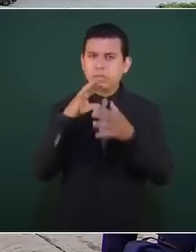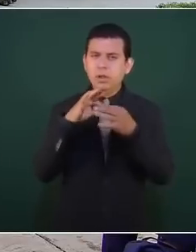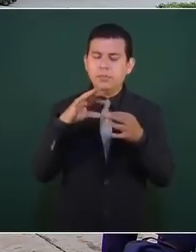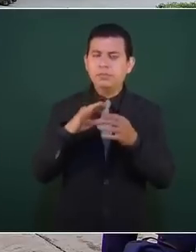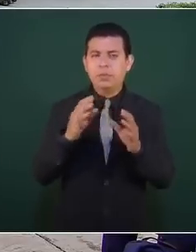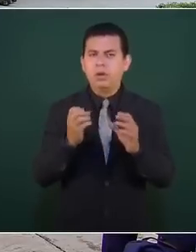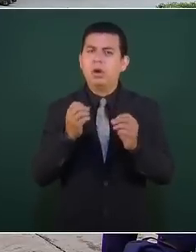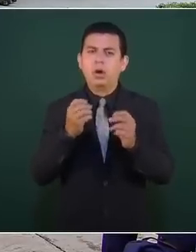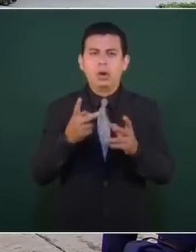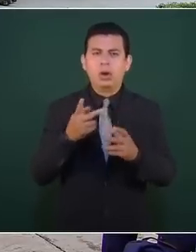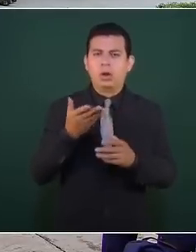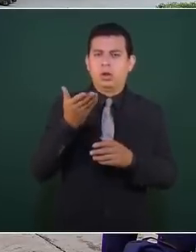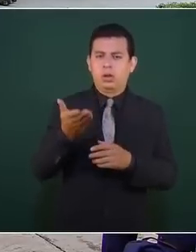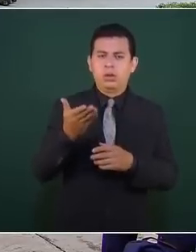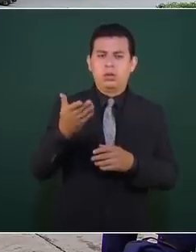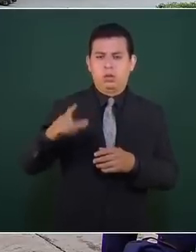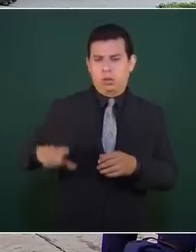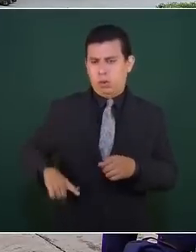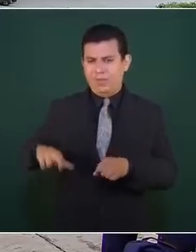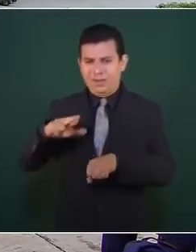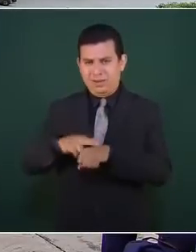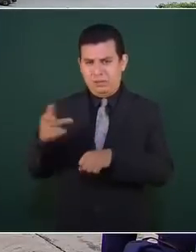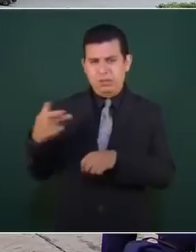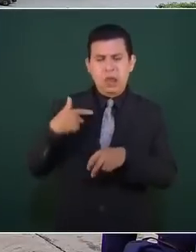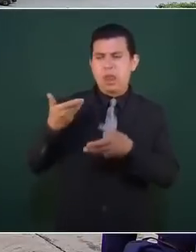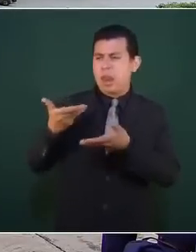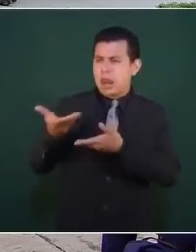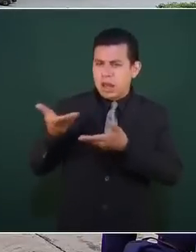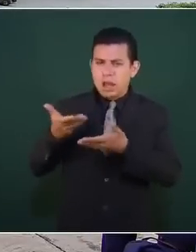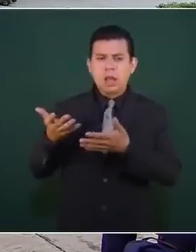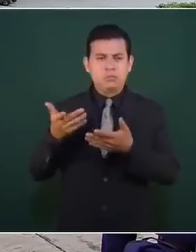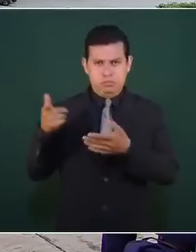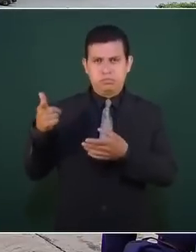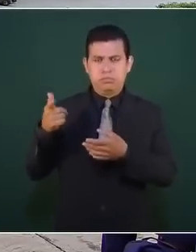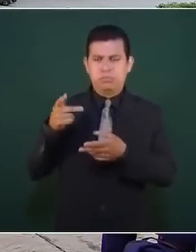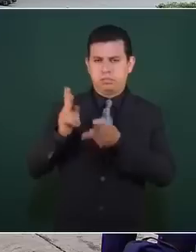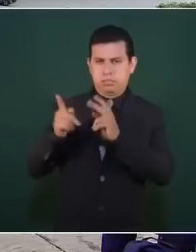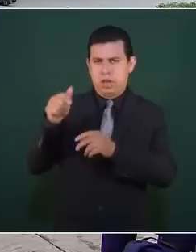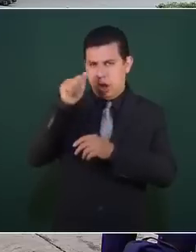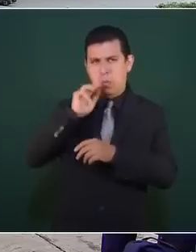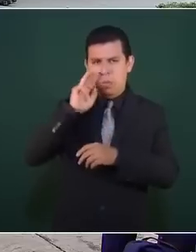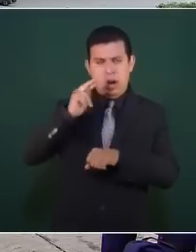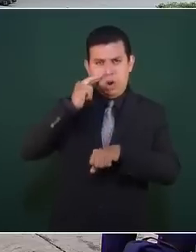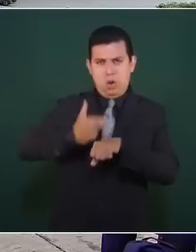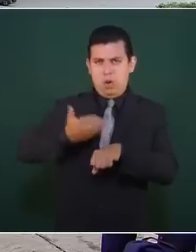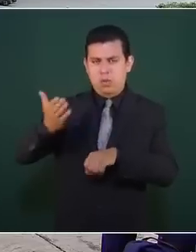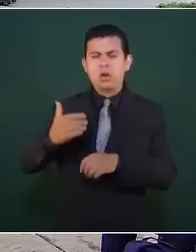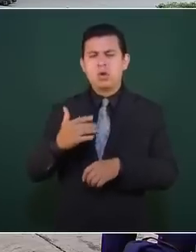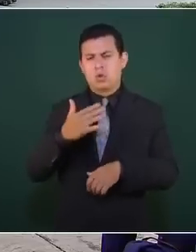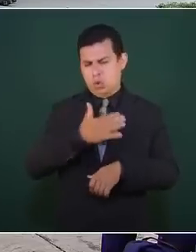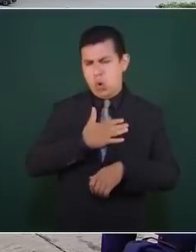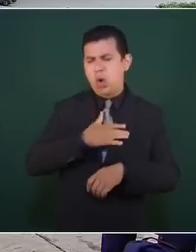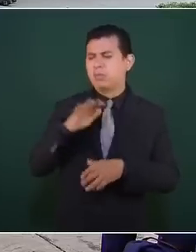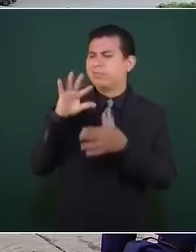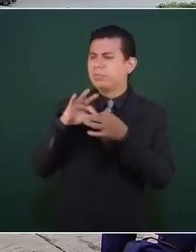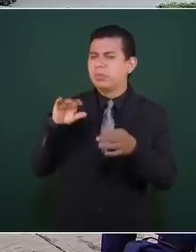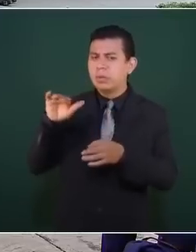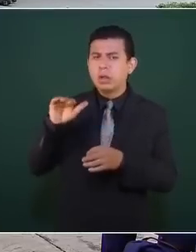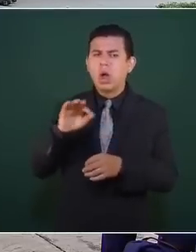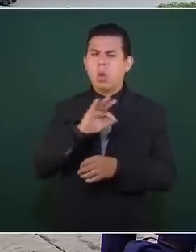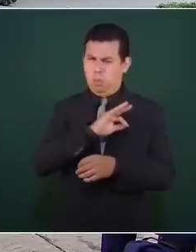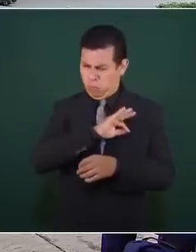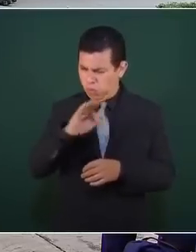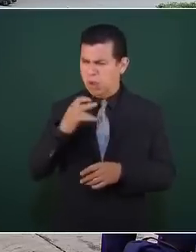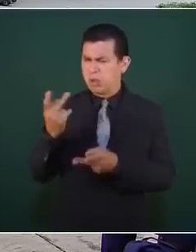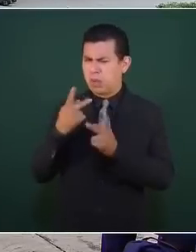Aquí con el señor gobernador de Oaxaca, Alejandro Murat, le decía que si podíamos